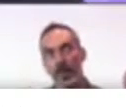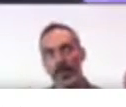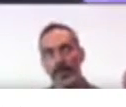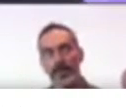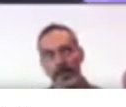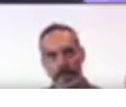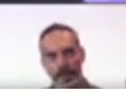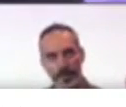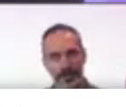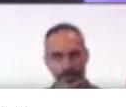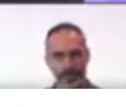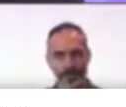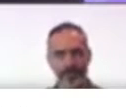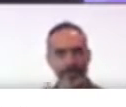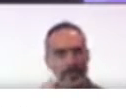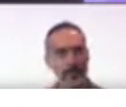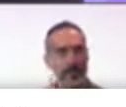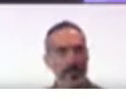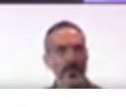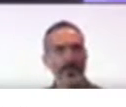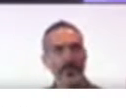de pesos que se creó para este proyecto?